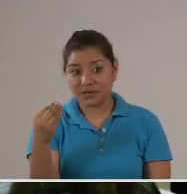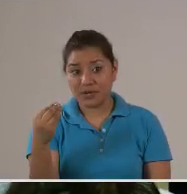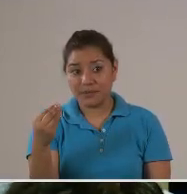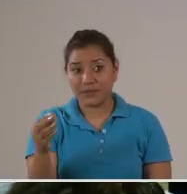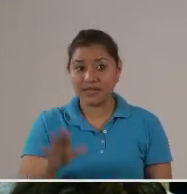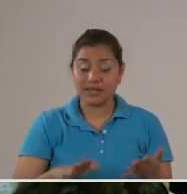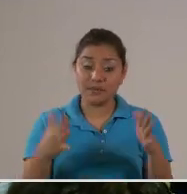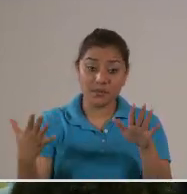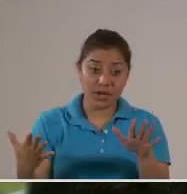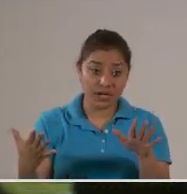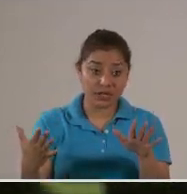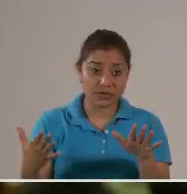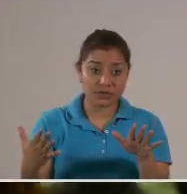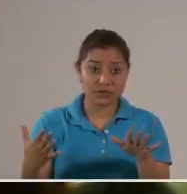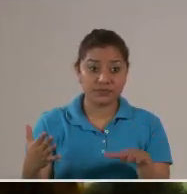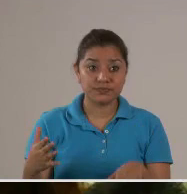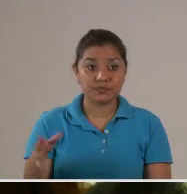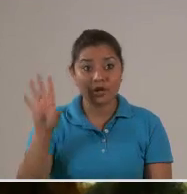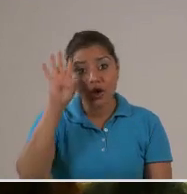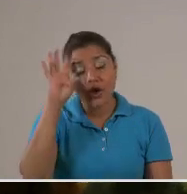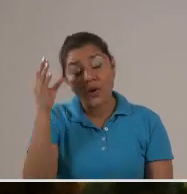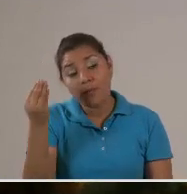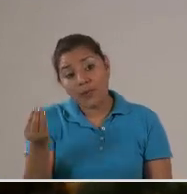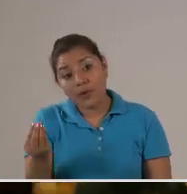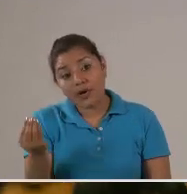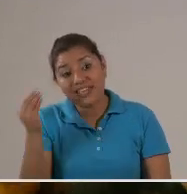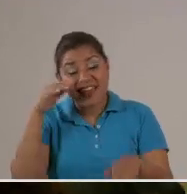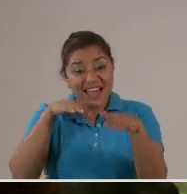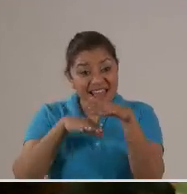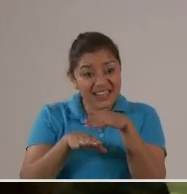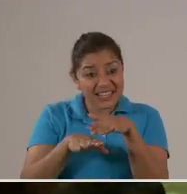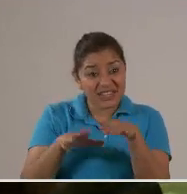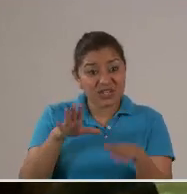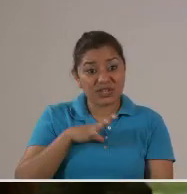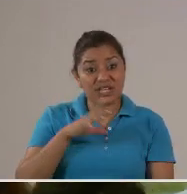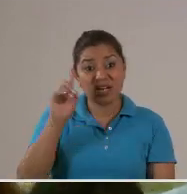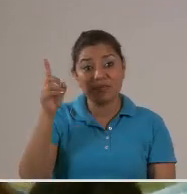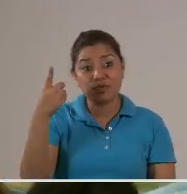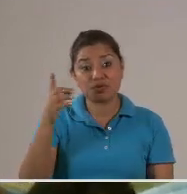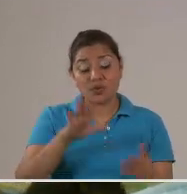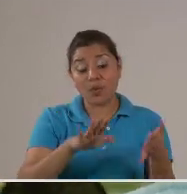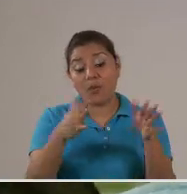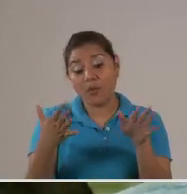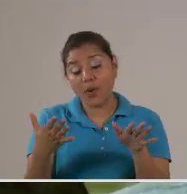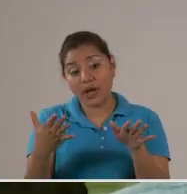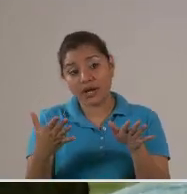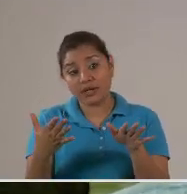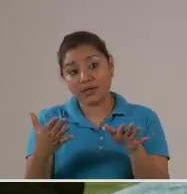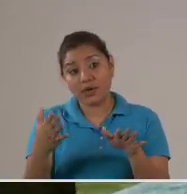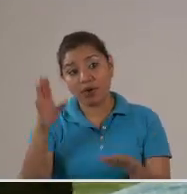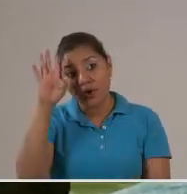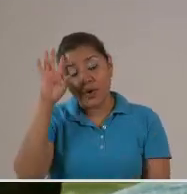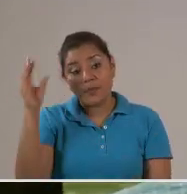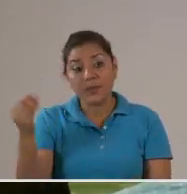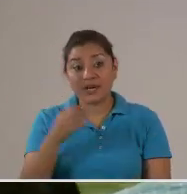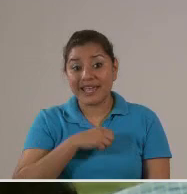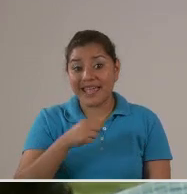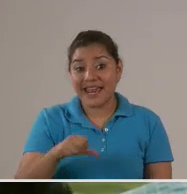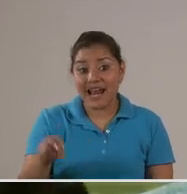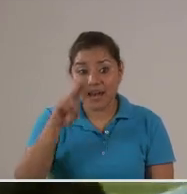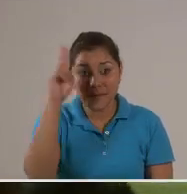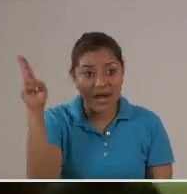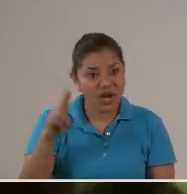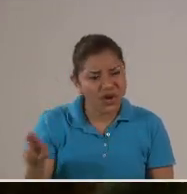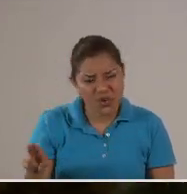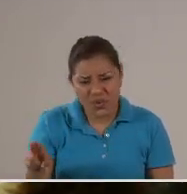blanqueados porque adentro tienen un muerto y cuál es el muerto el espíritu porque tu alma nunca ha estado muerta